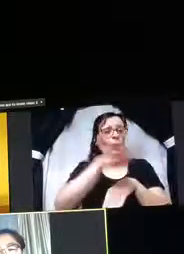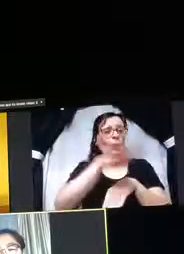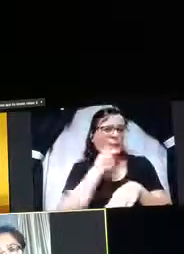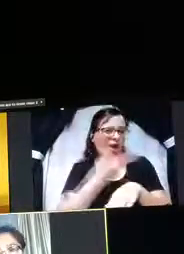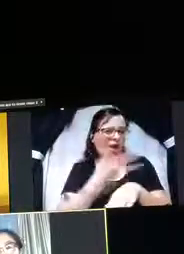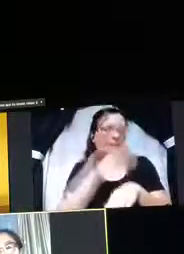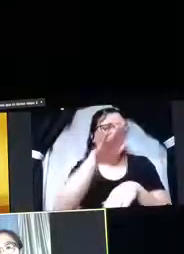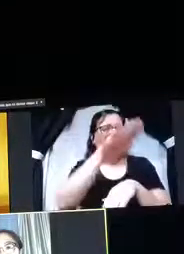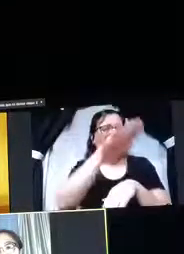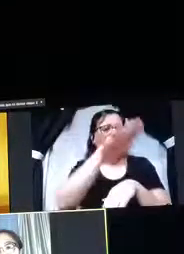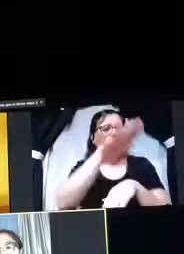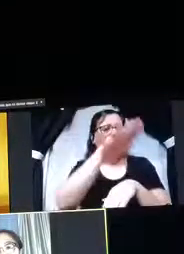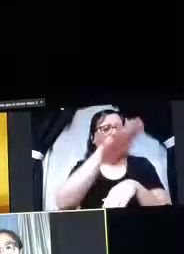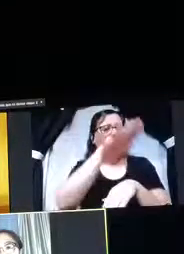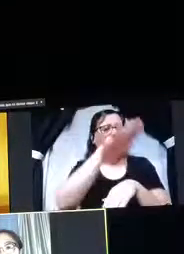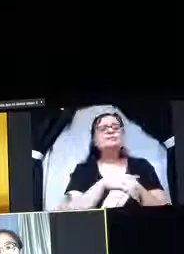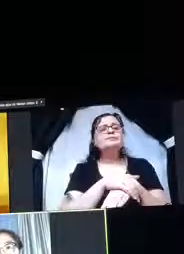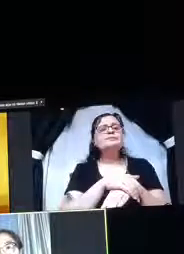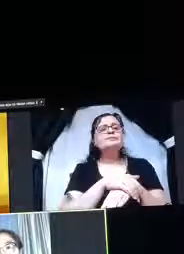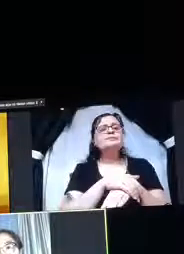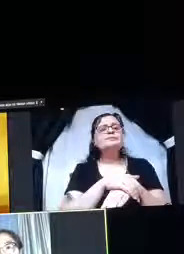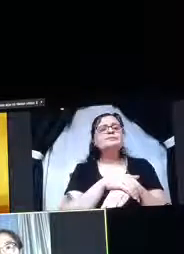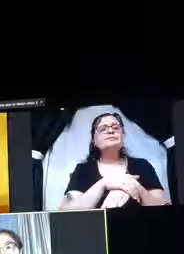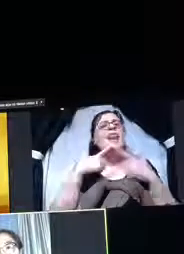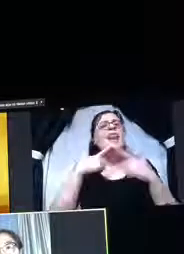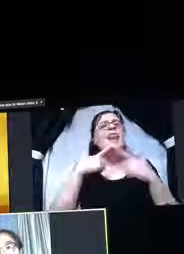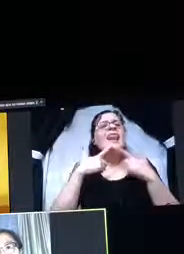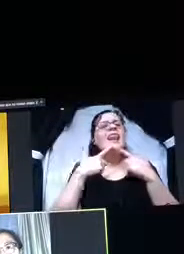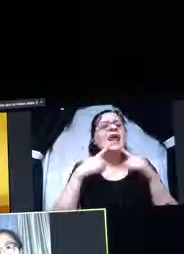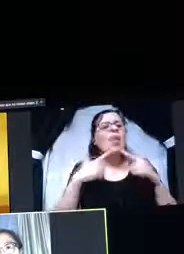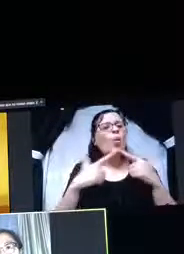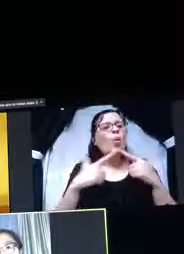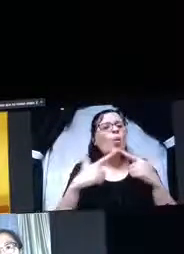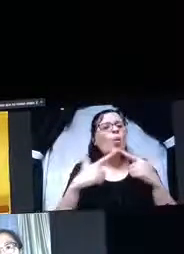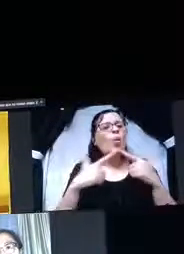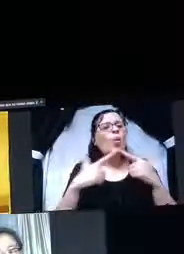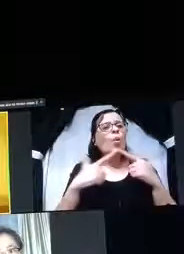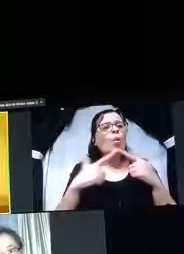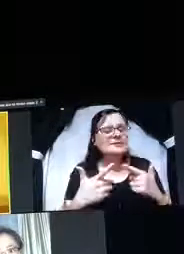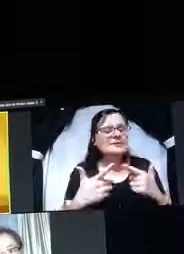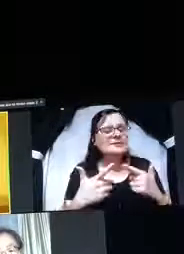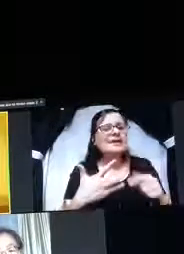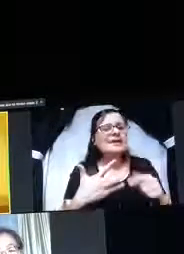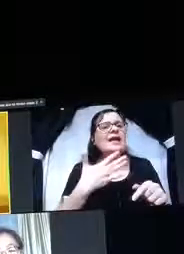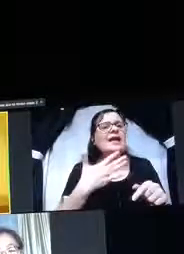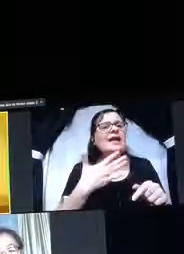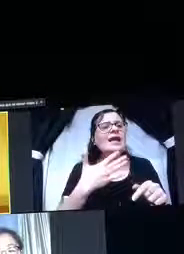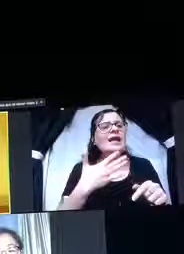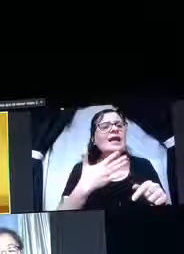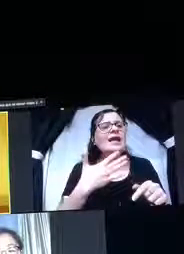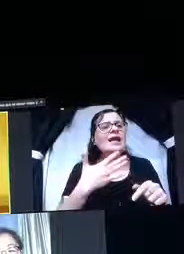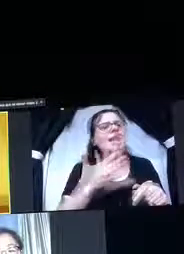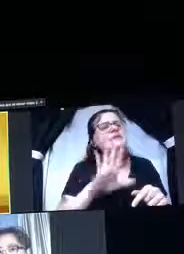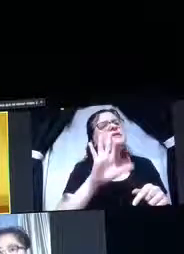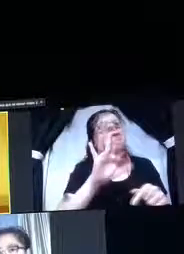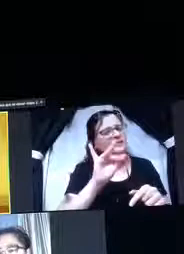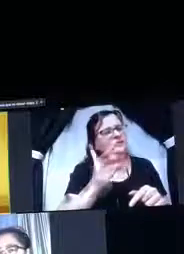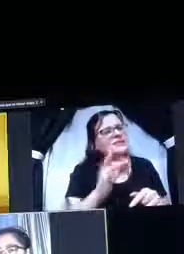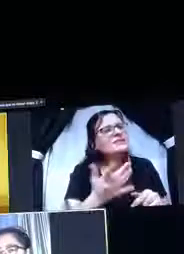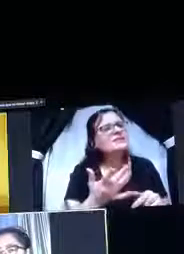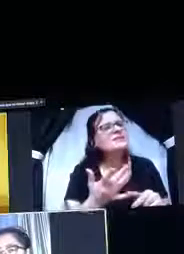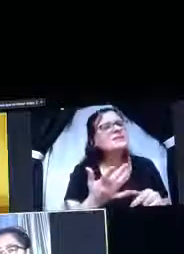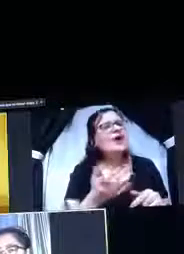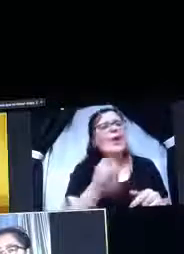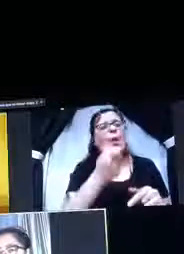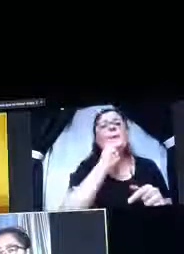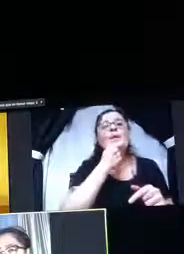la comprensión en sí del lenguaje, cuando yo le digo, tenés que ser paciente, ese paciente se refiere porque está